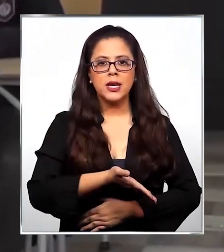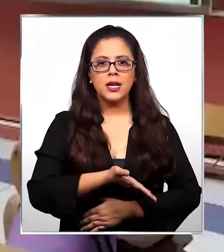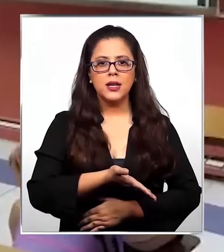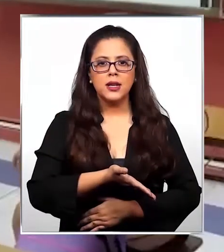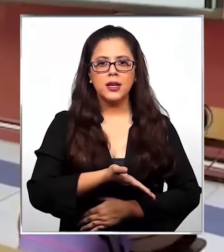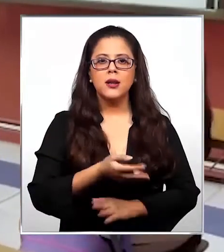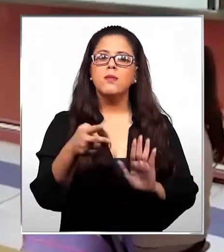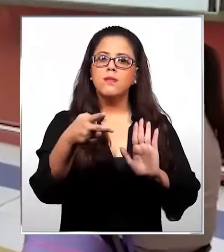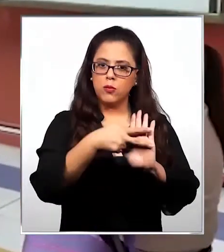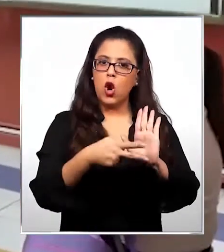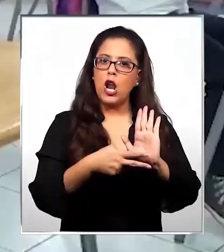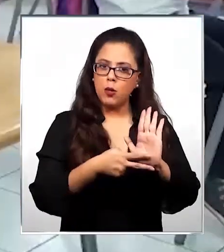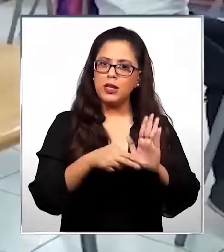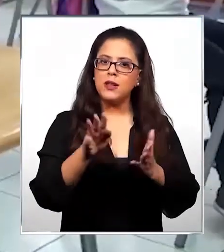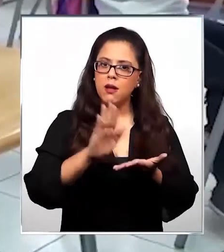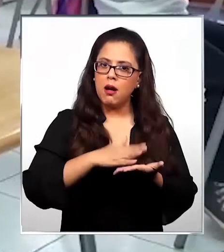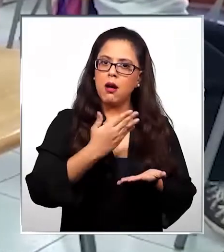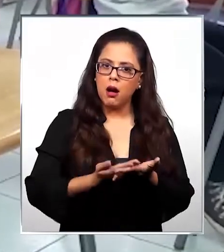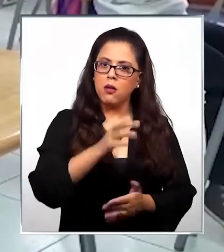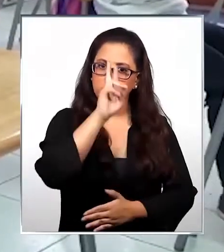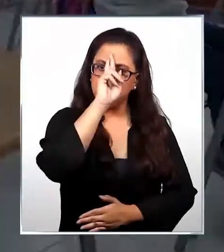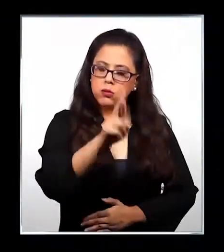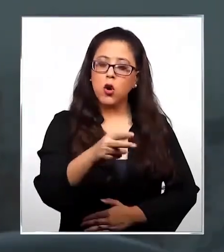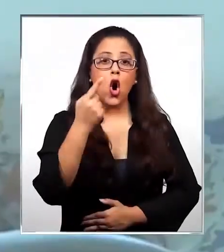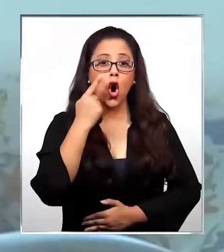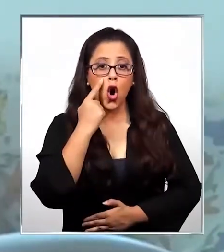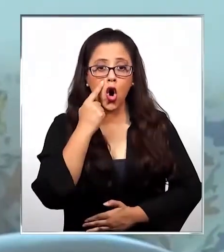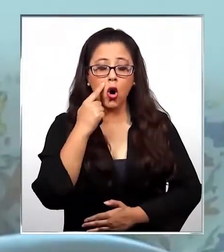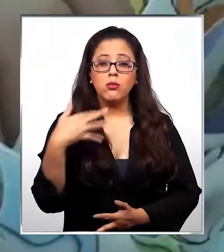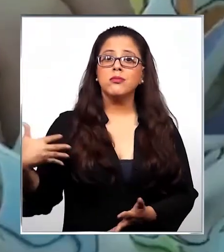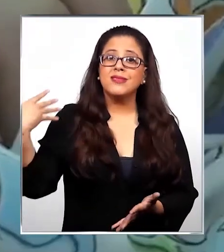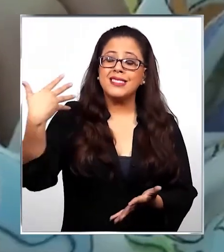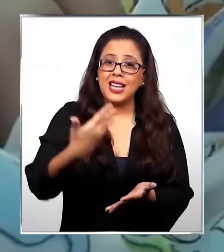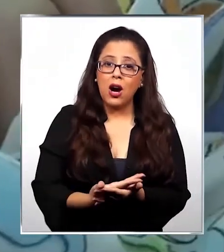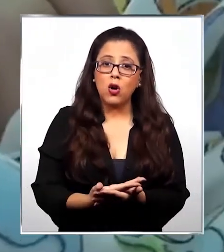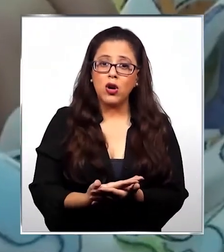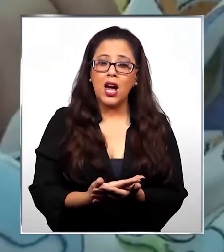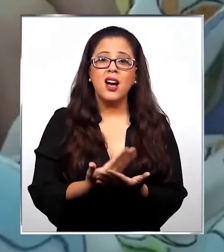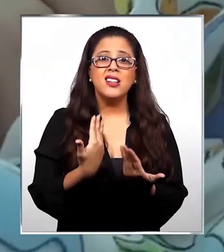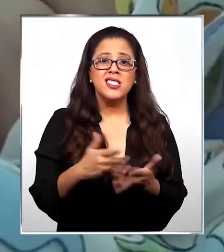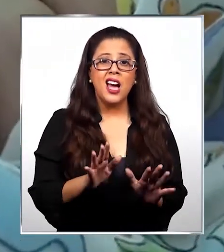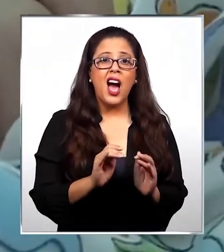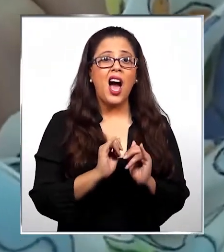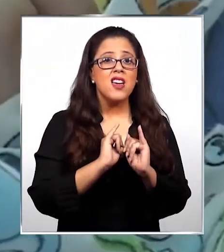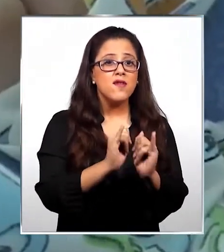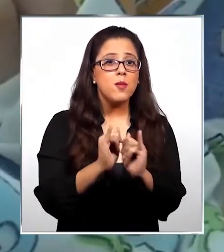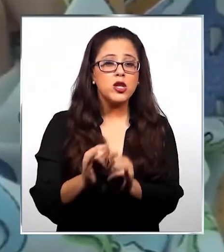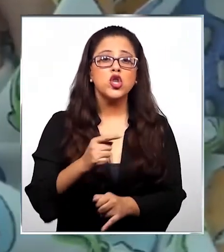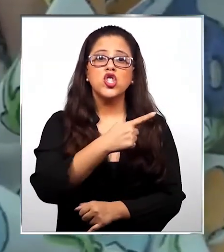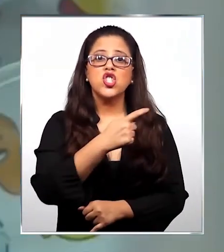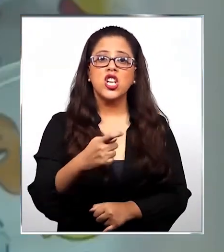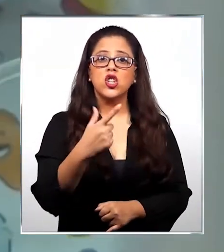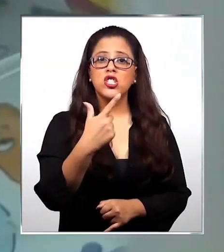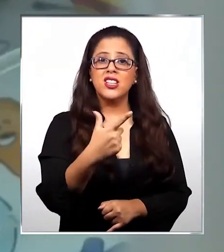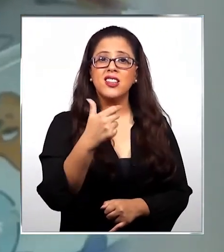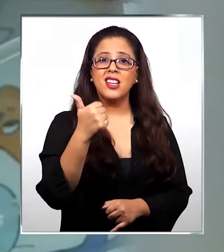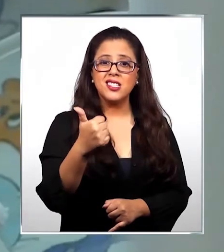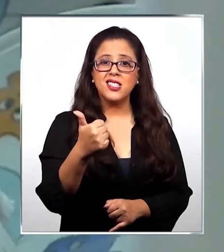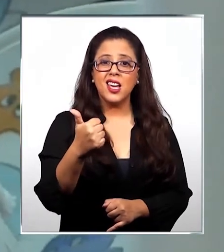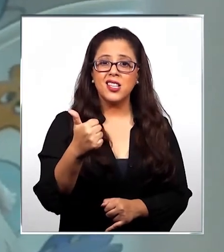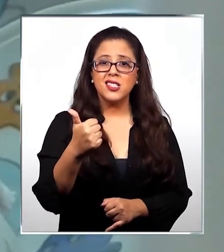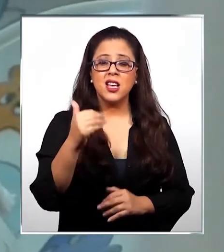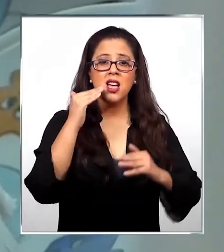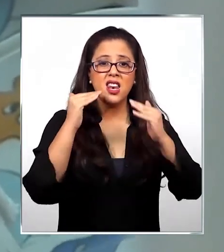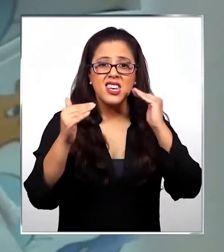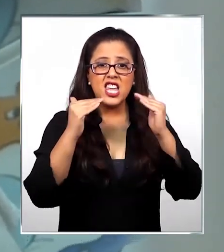de acuerdo a las actuales normas sanitarias. Atención, porque hasta ahora ya se han notificado 176 casos de